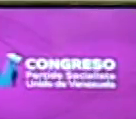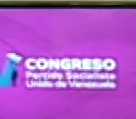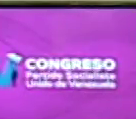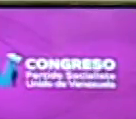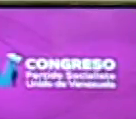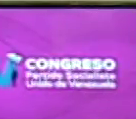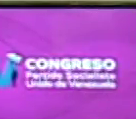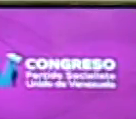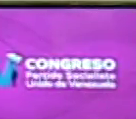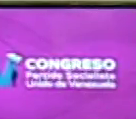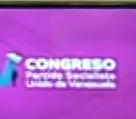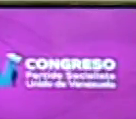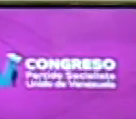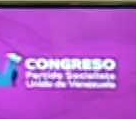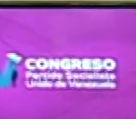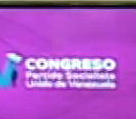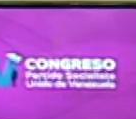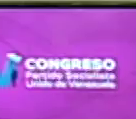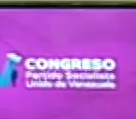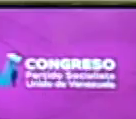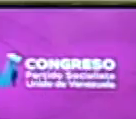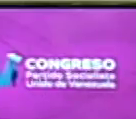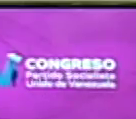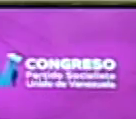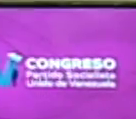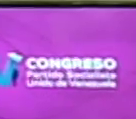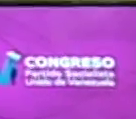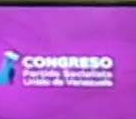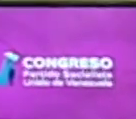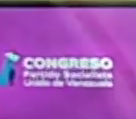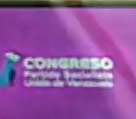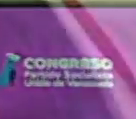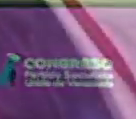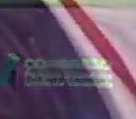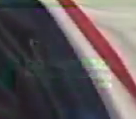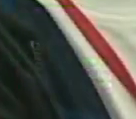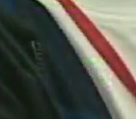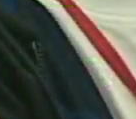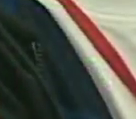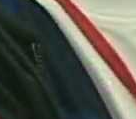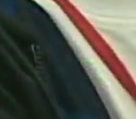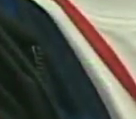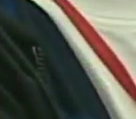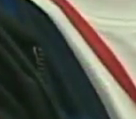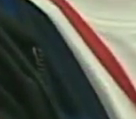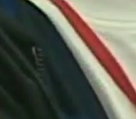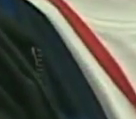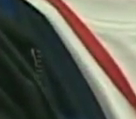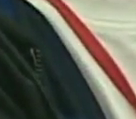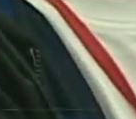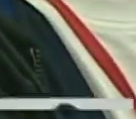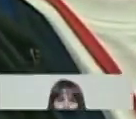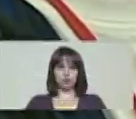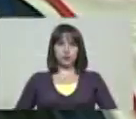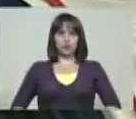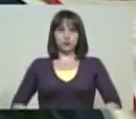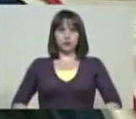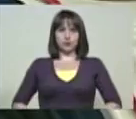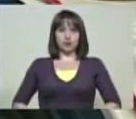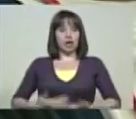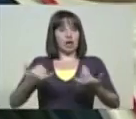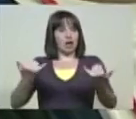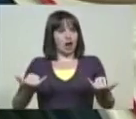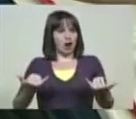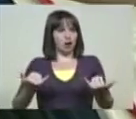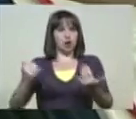la forma ustedes de hacerlo tienen que hacerlo yo quiero muy pronto muy pronto que reciban